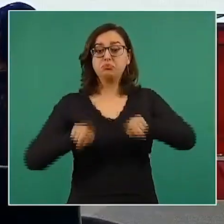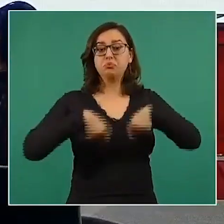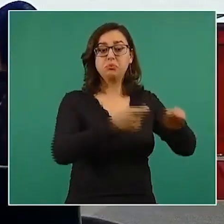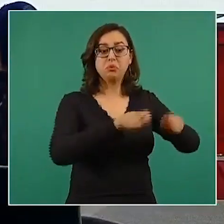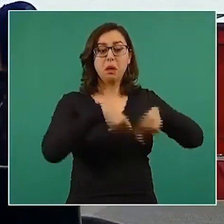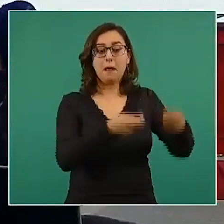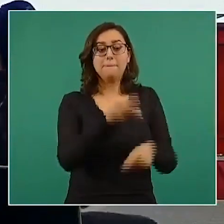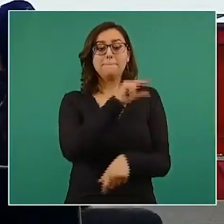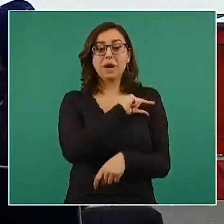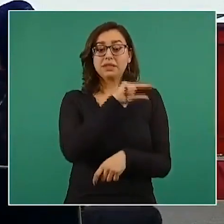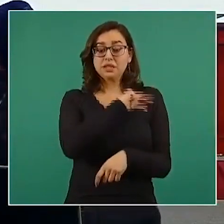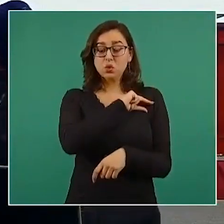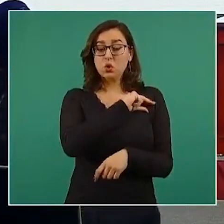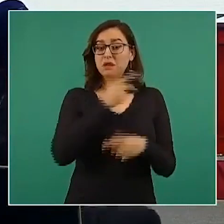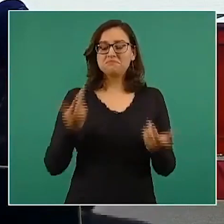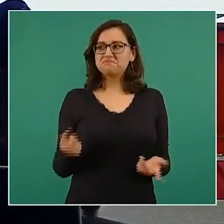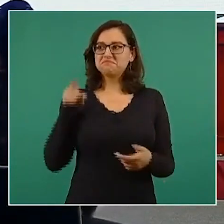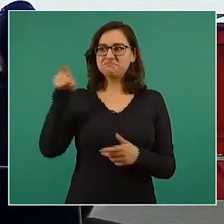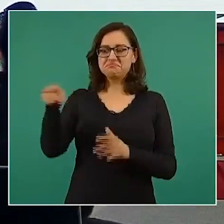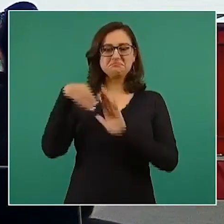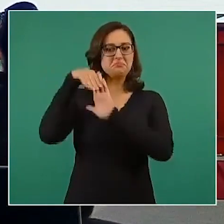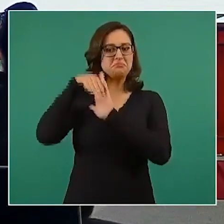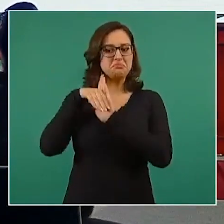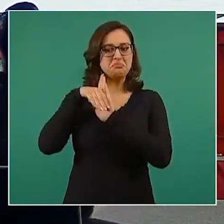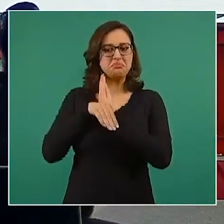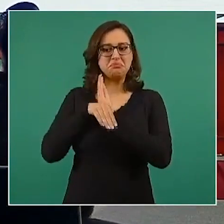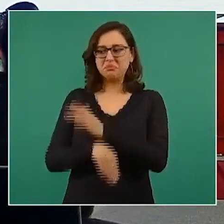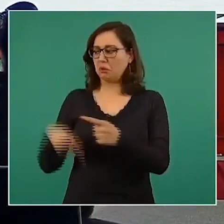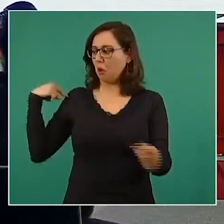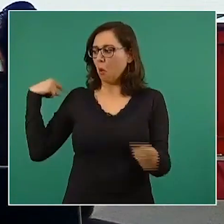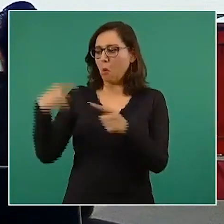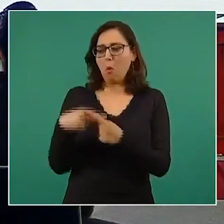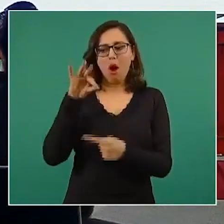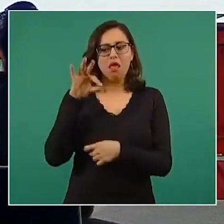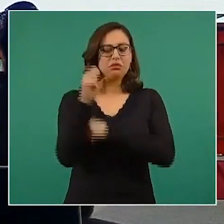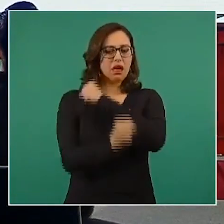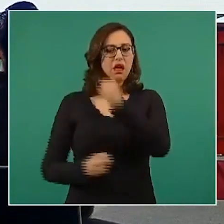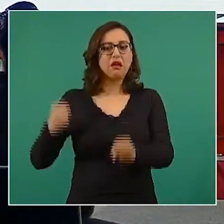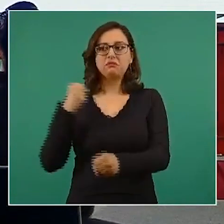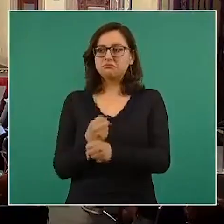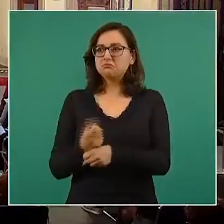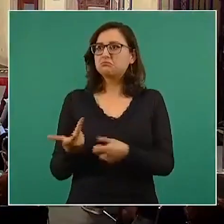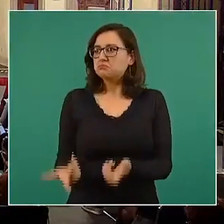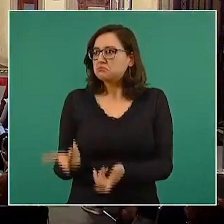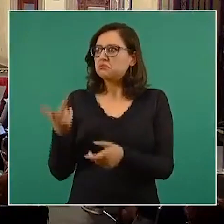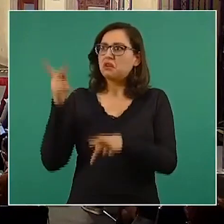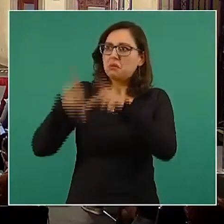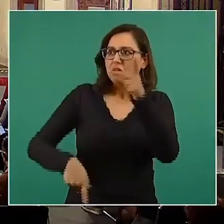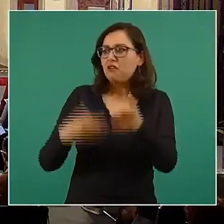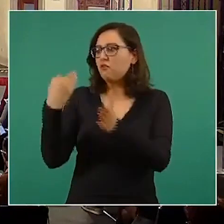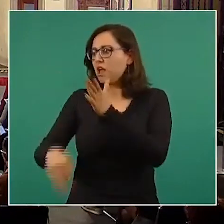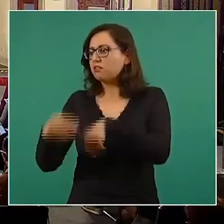más de 250,000 personas trabajadoras del Sistema Nacional de Salud, nos dejó hospitales abandonados, nos